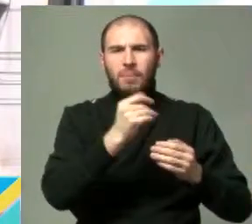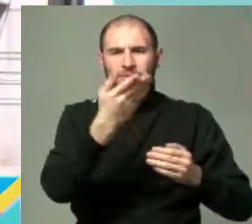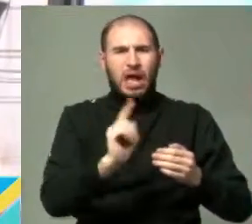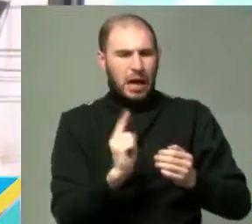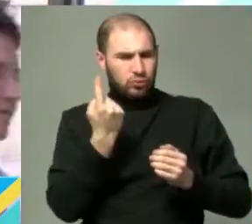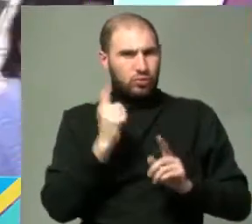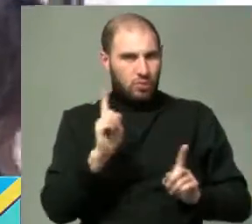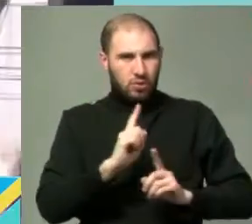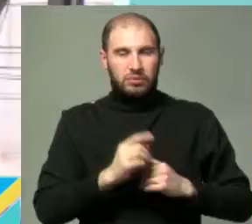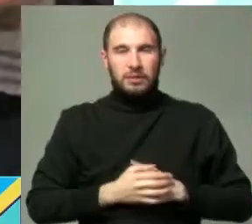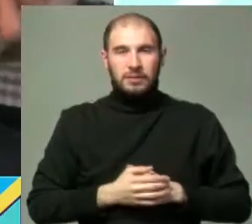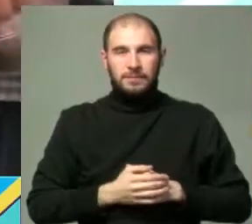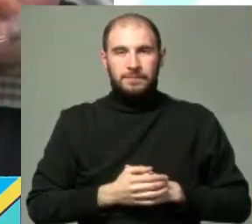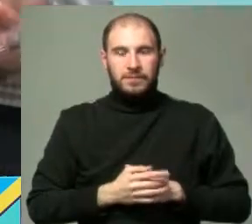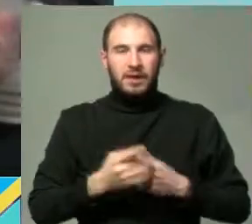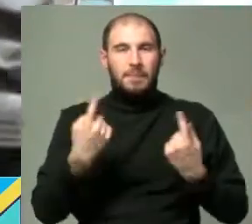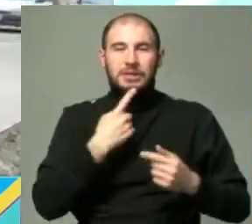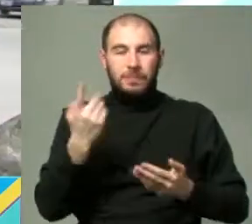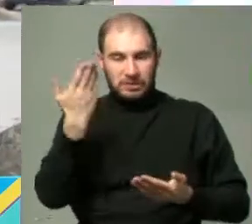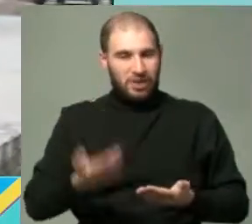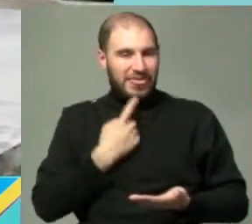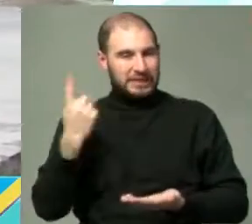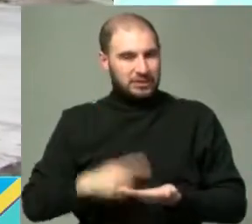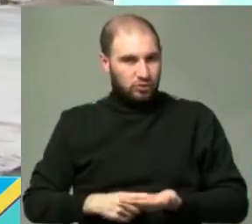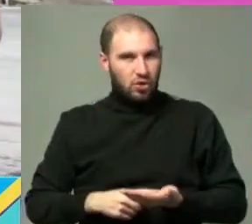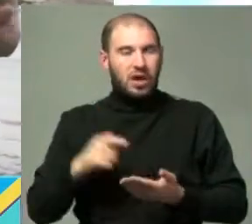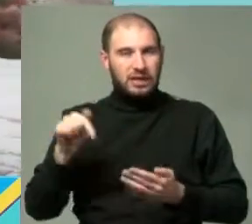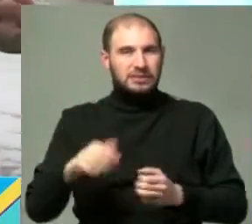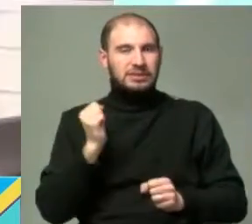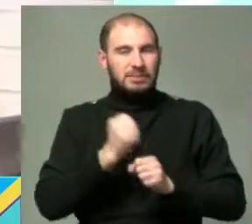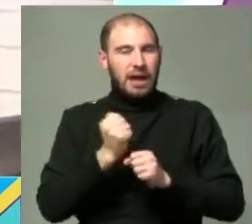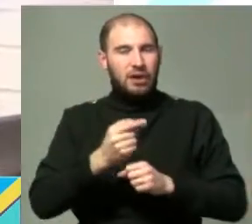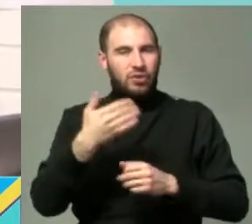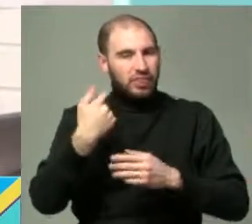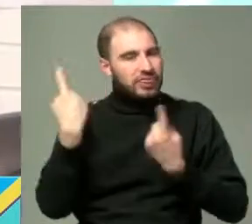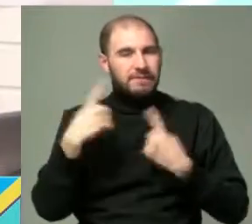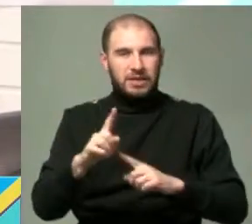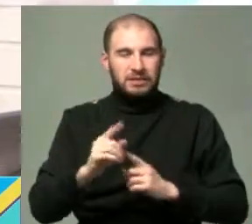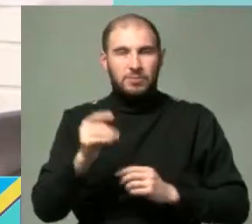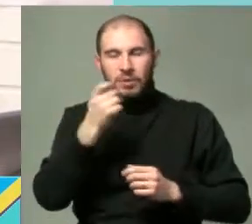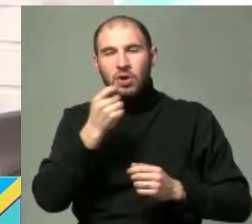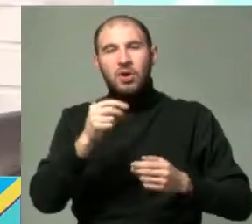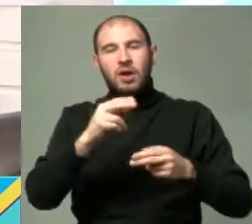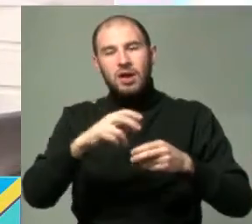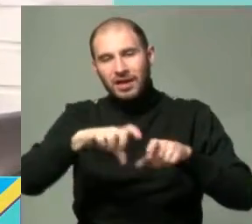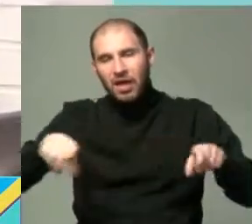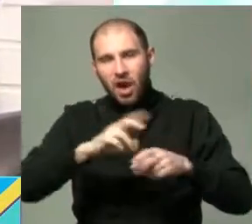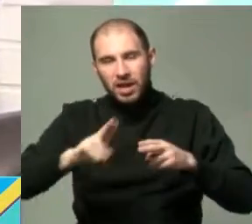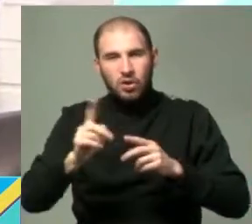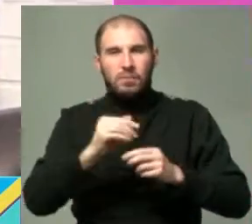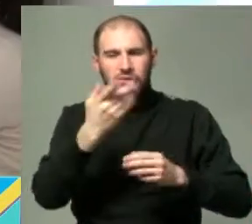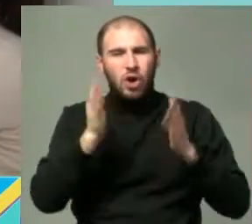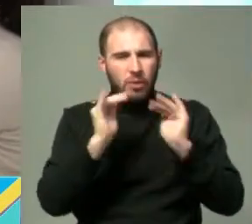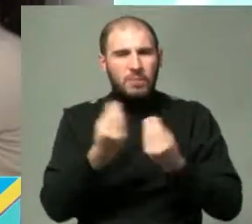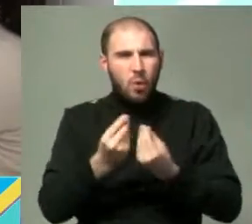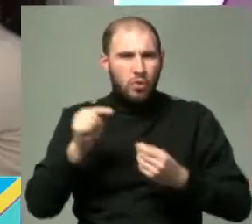autónomo, no a una persona que toma la decisión de ejercer un oficio, una profesión, no un plomero, no un autónomo. Sí hay muchos jóvenes en